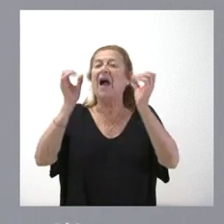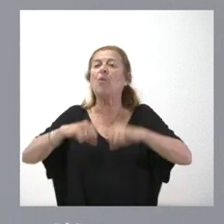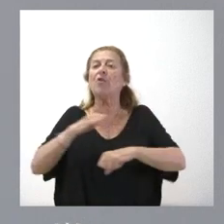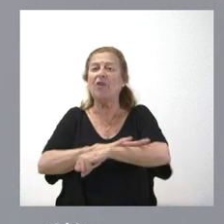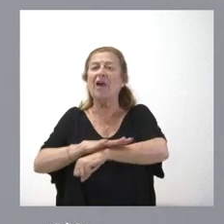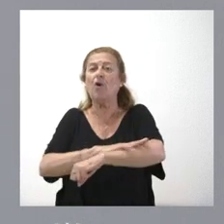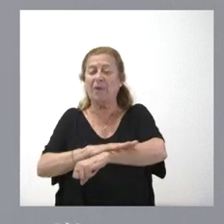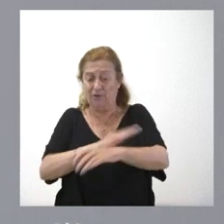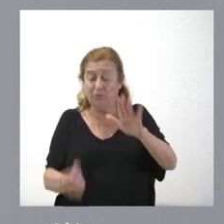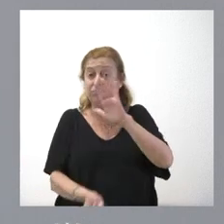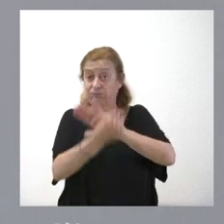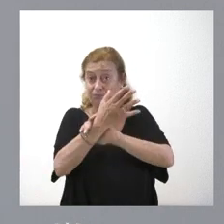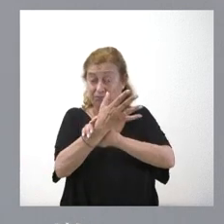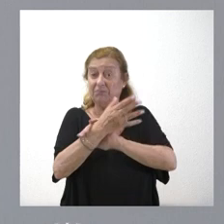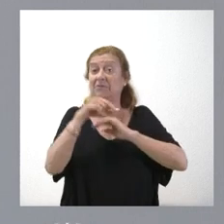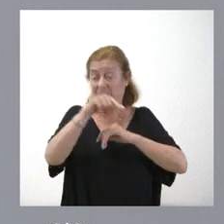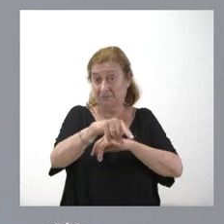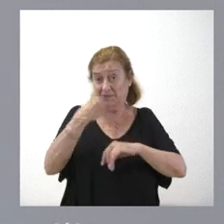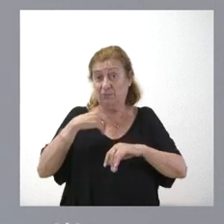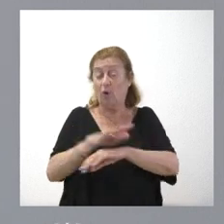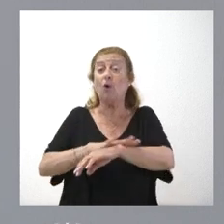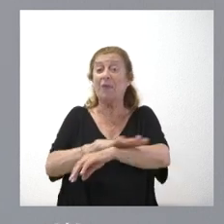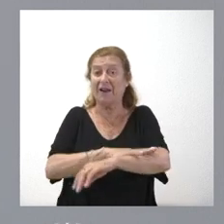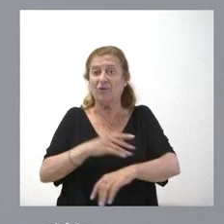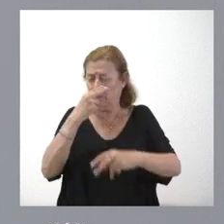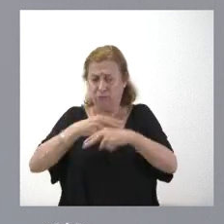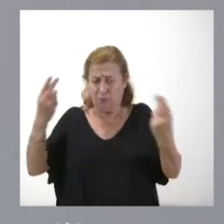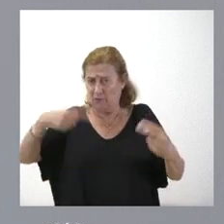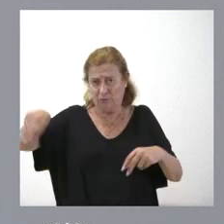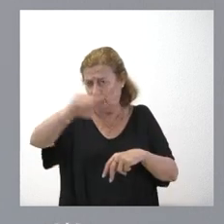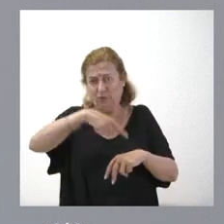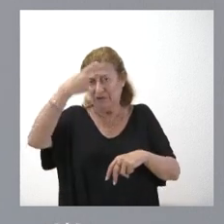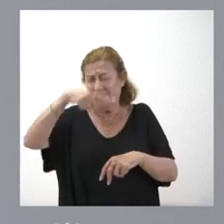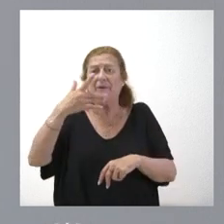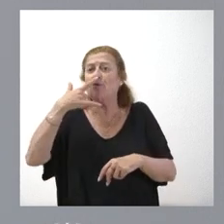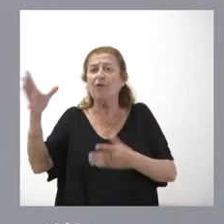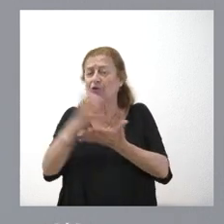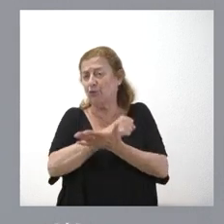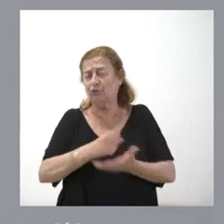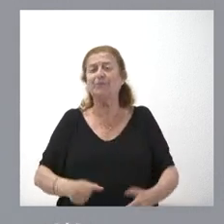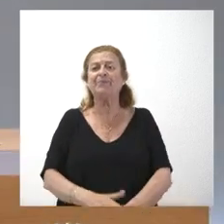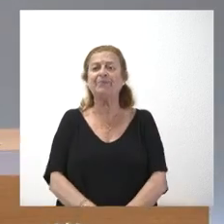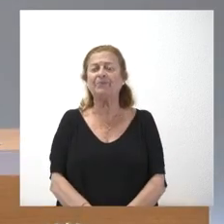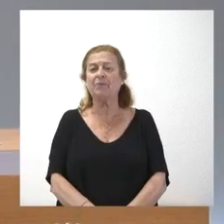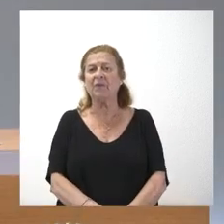dio origen a este gobierno y que es público y notorio y está ido por todos